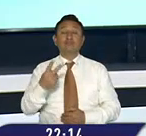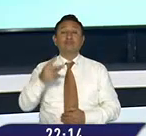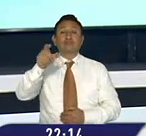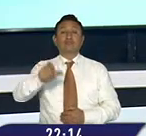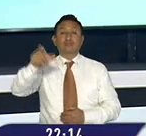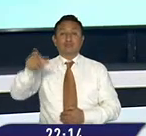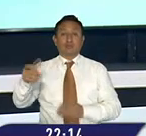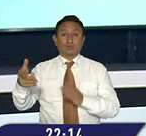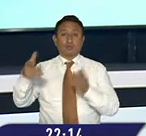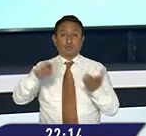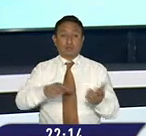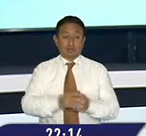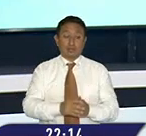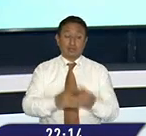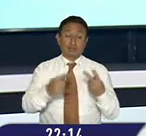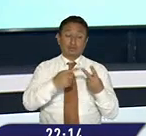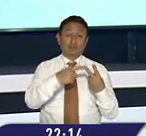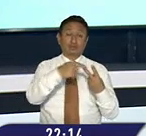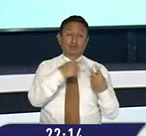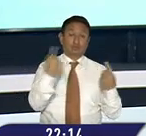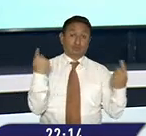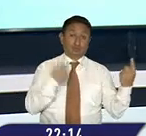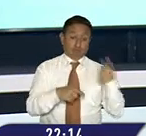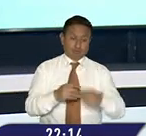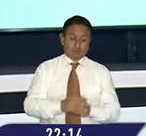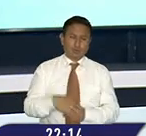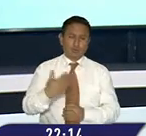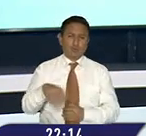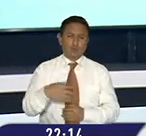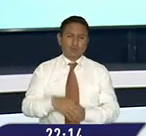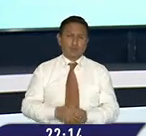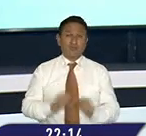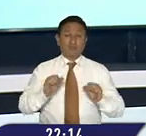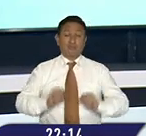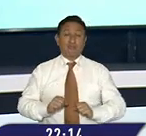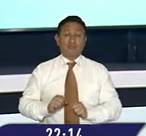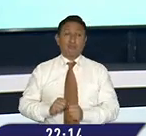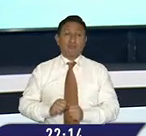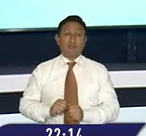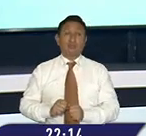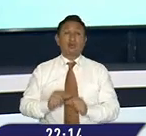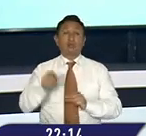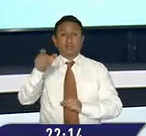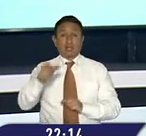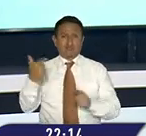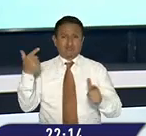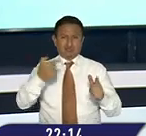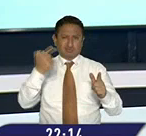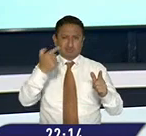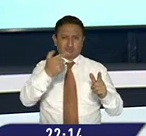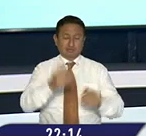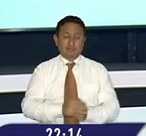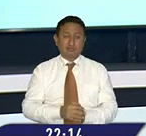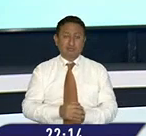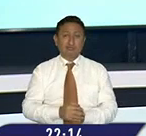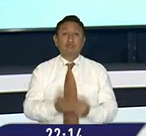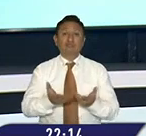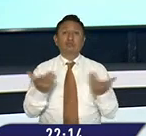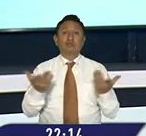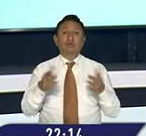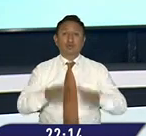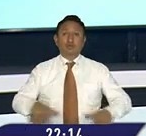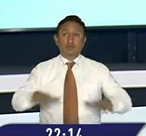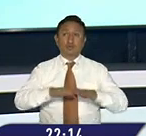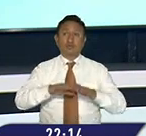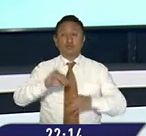2 personas fallecieron y 2 más resultaron heridas luego de sufrir un ataque armado por parte de desconocidos. El hecho violento se registró